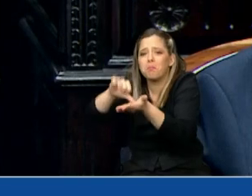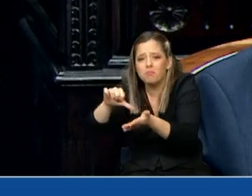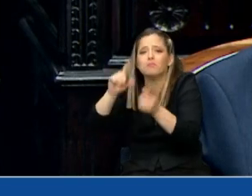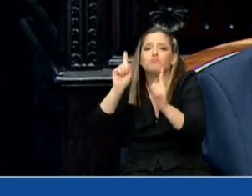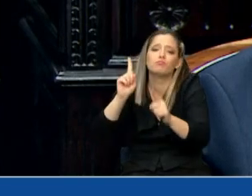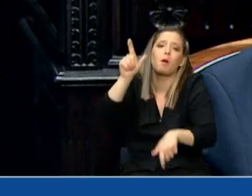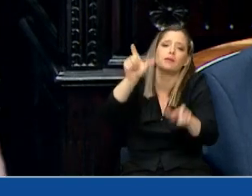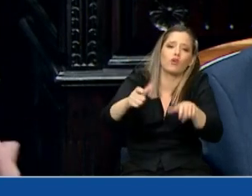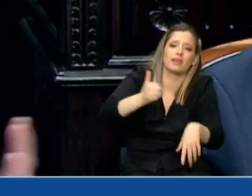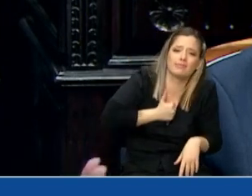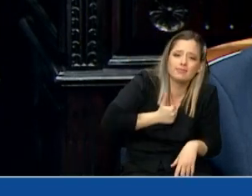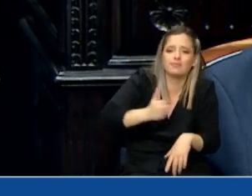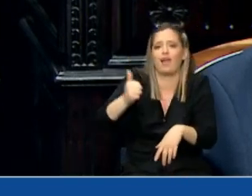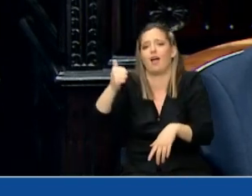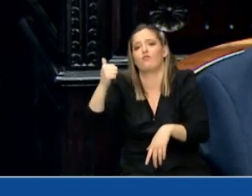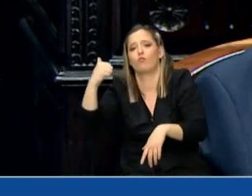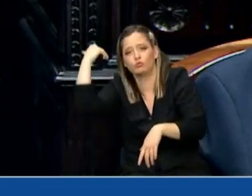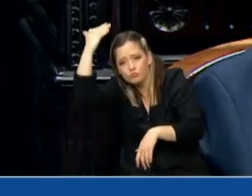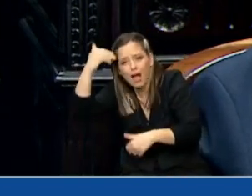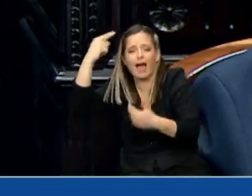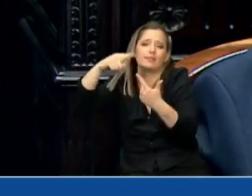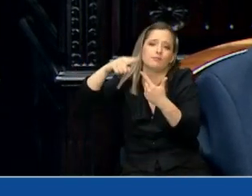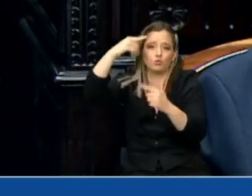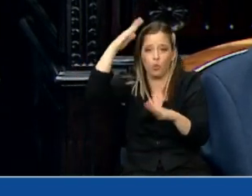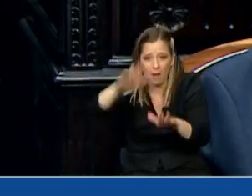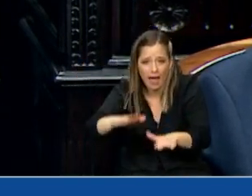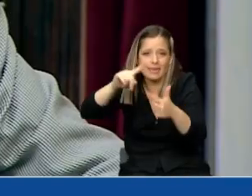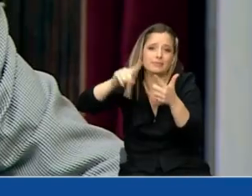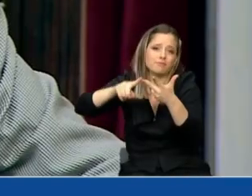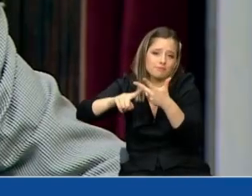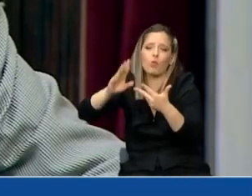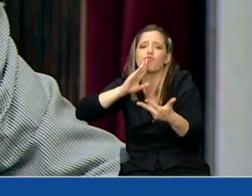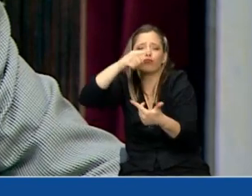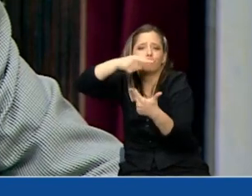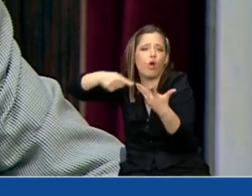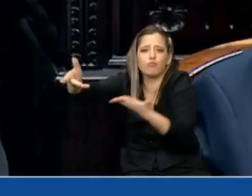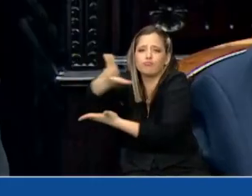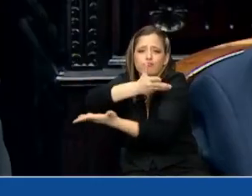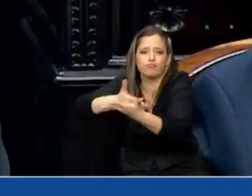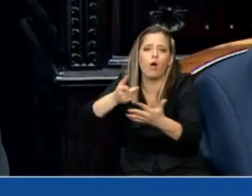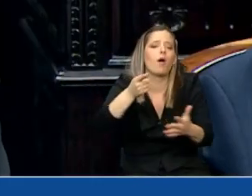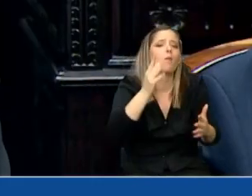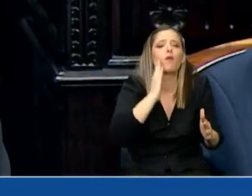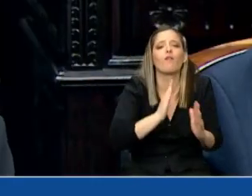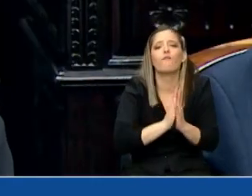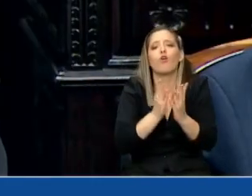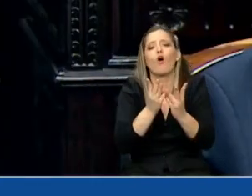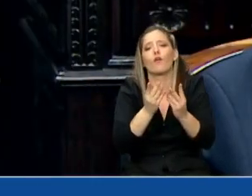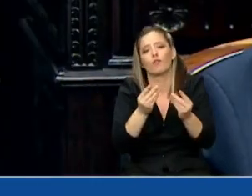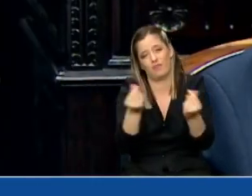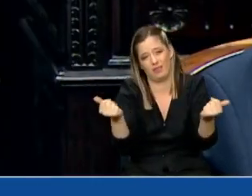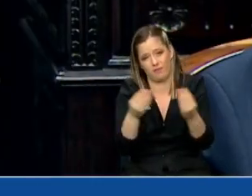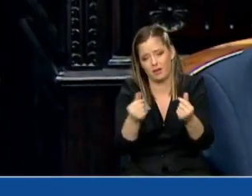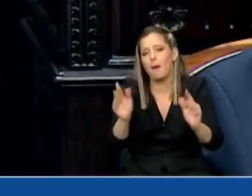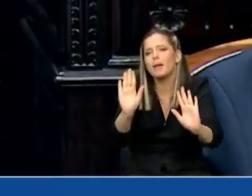y musulmanes, que además logró ser una potencia en ciencia Diputada, y tecnología. Diputada, vaya redondeando, un minuto, por favor. Le pido un minuto, no cortaron a nadie, le pido por